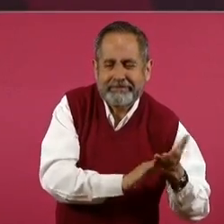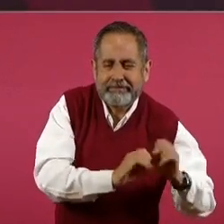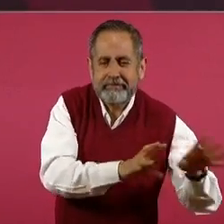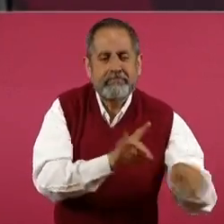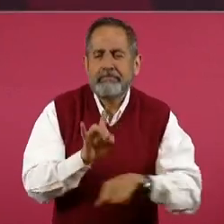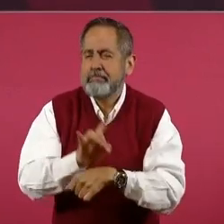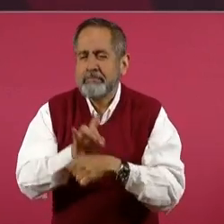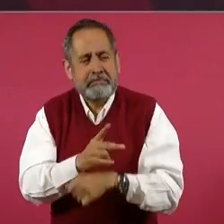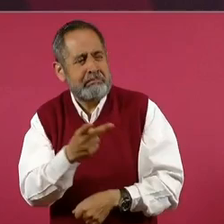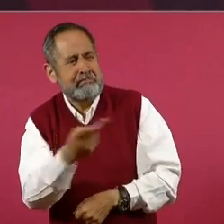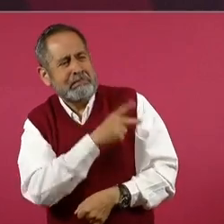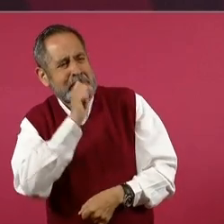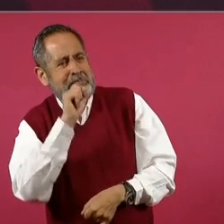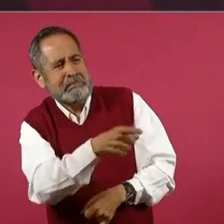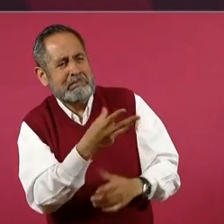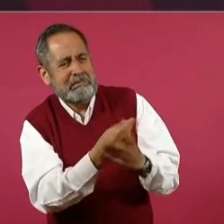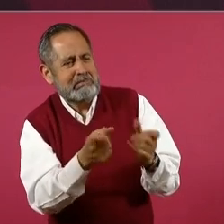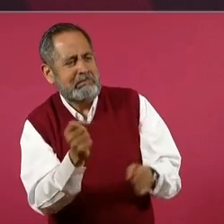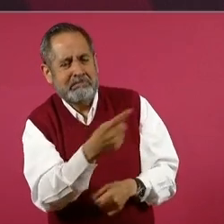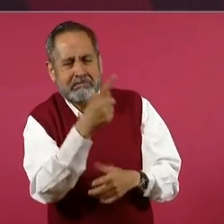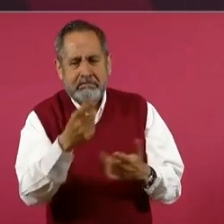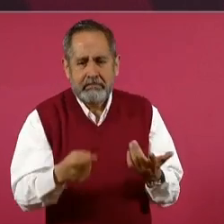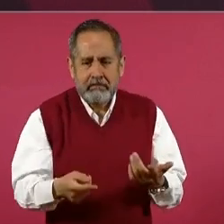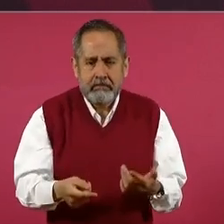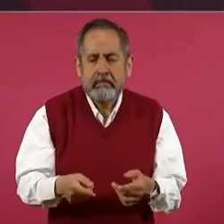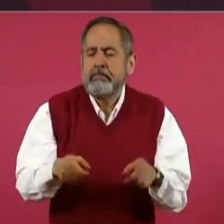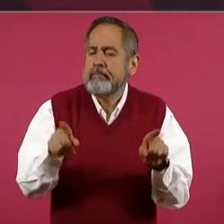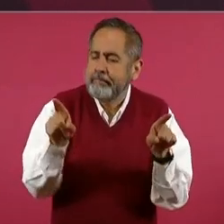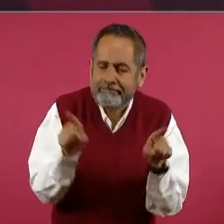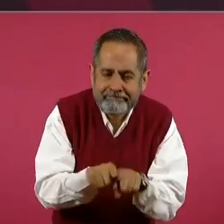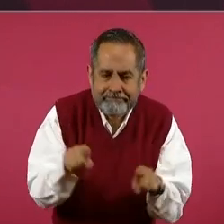son lo mismo. Entonces, esto de Chihuahua,